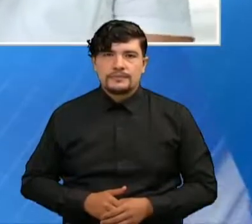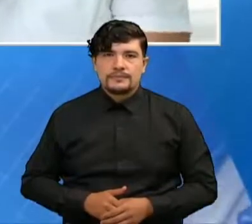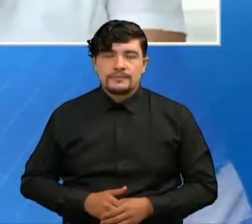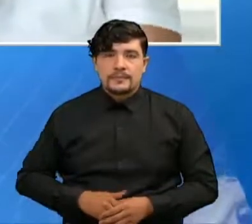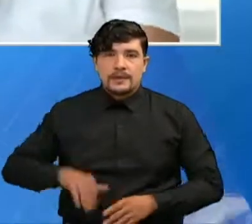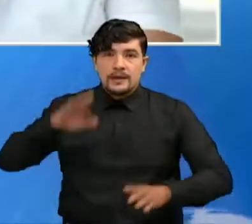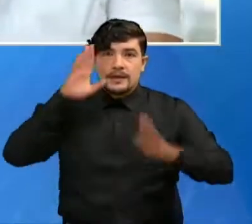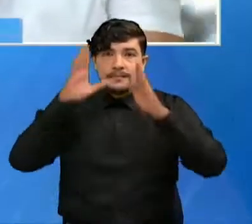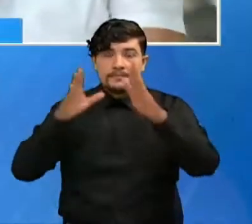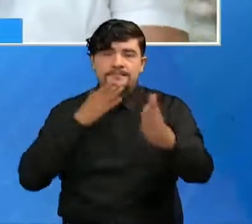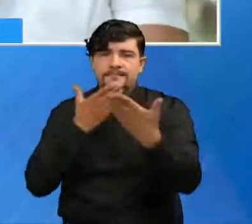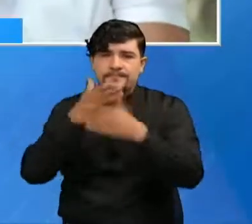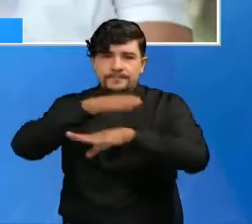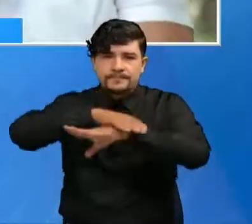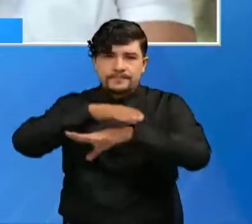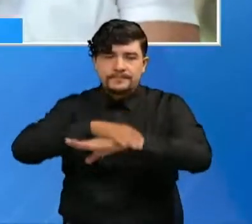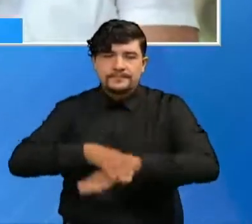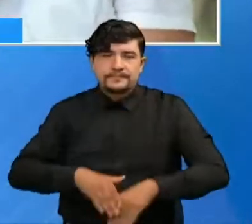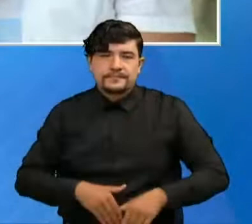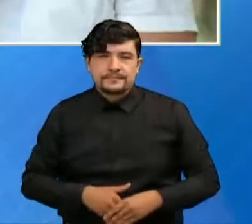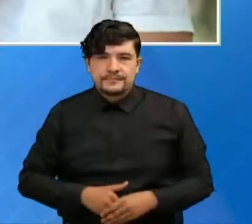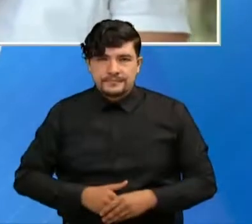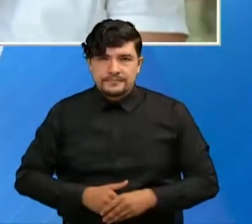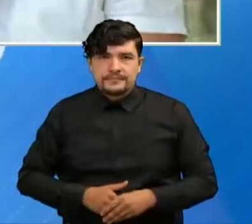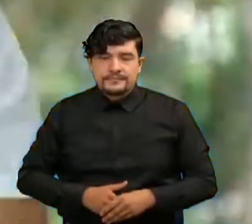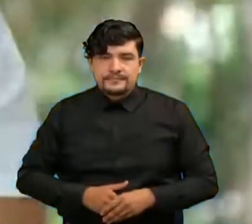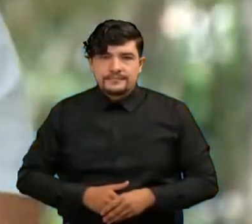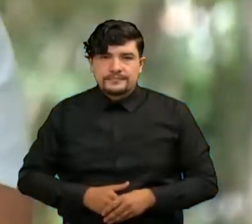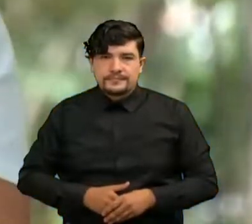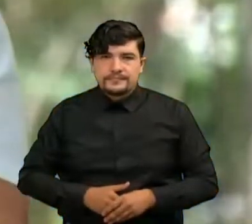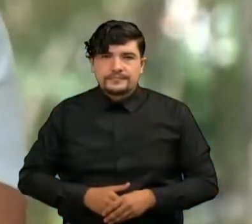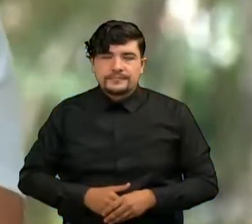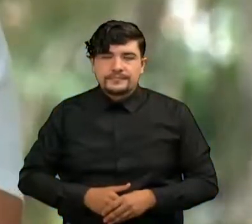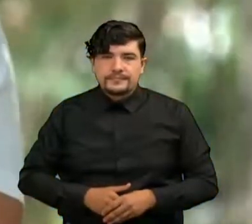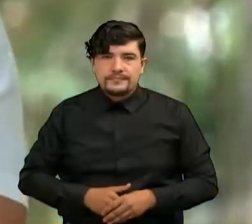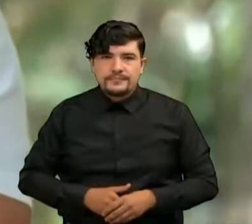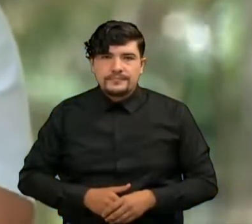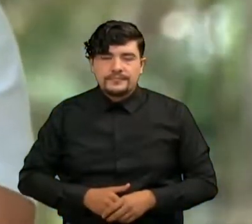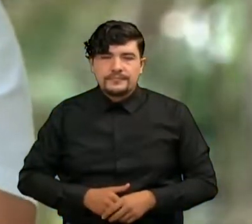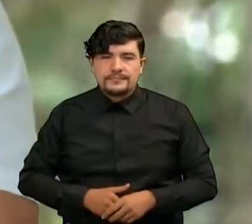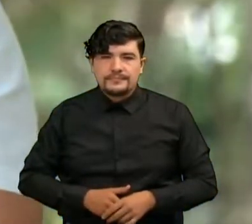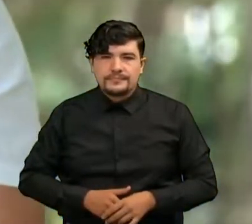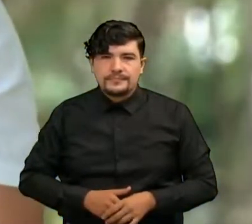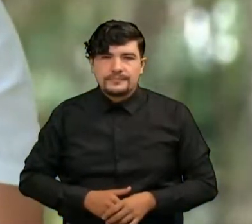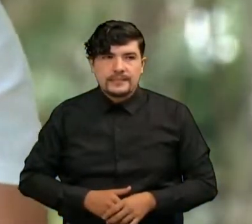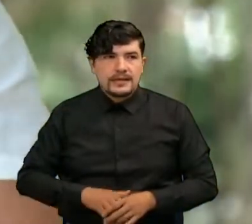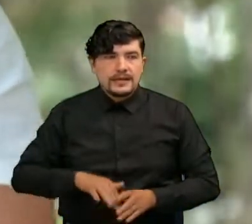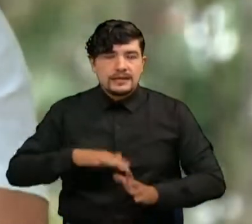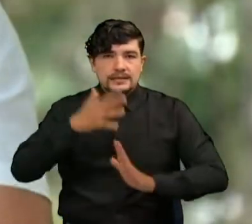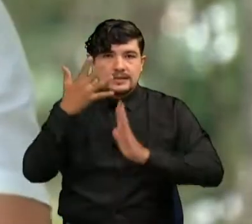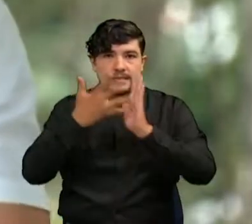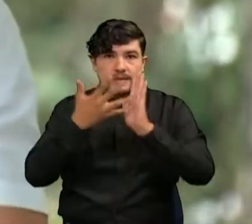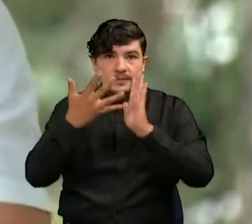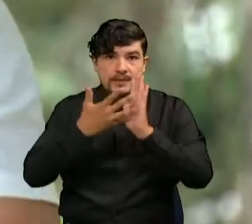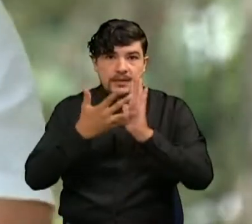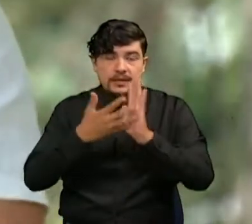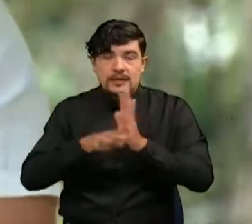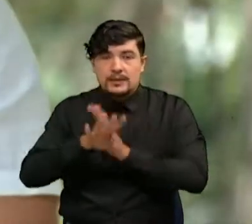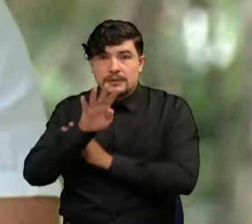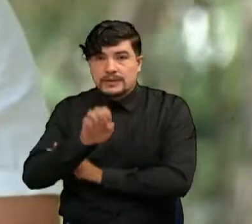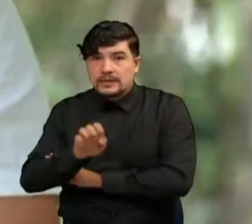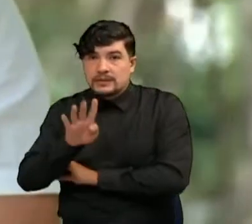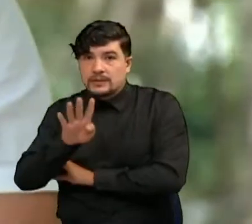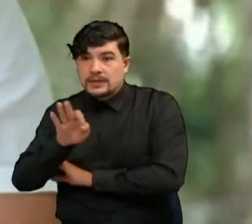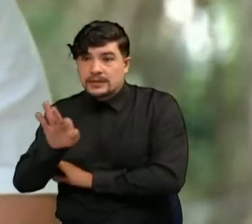Buenas tardes, son un promedio de 5.943 empresas que esperan participar de este proceso de vacunación en su primera etapa que